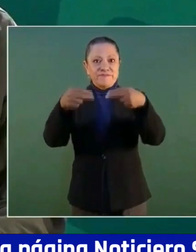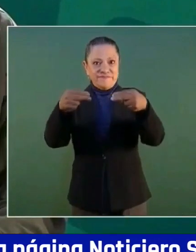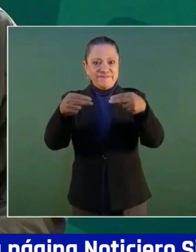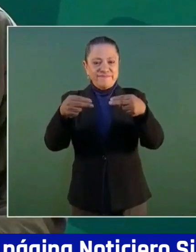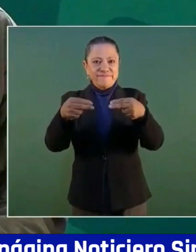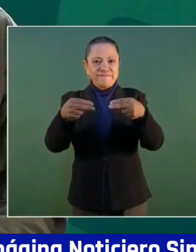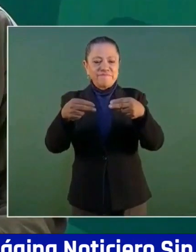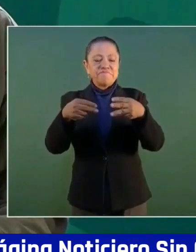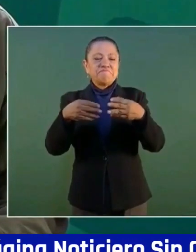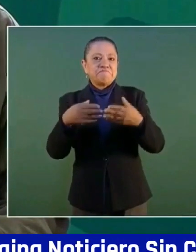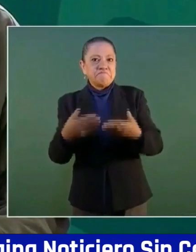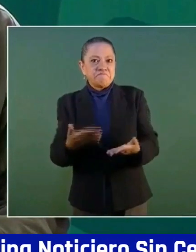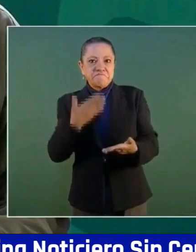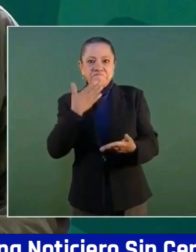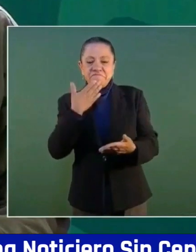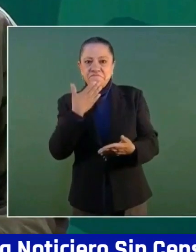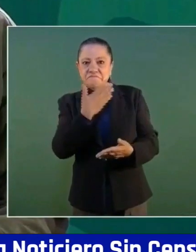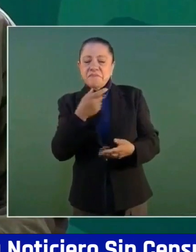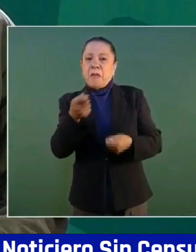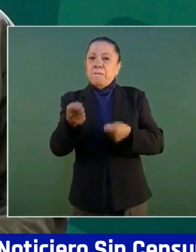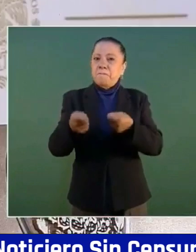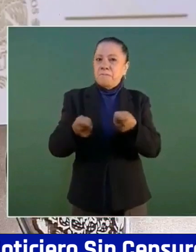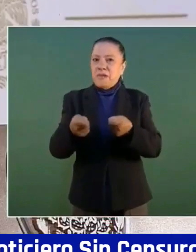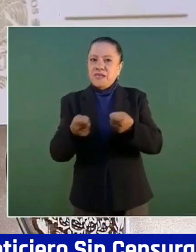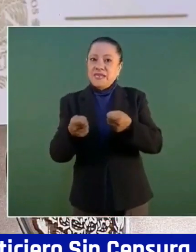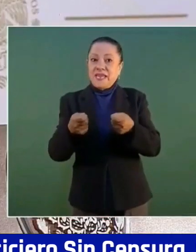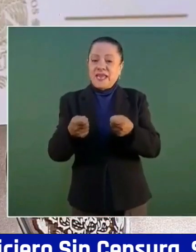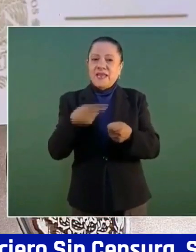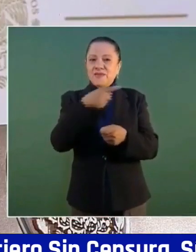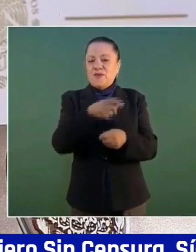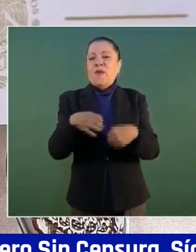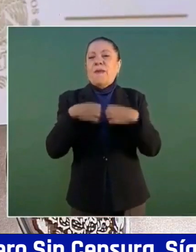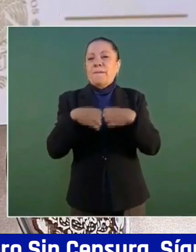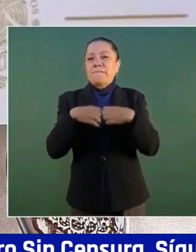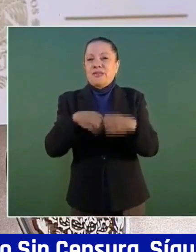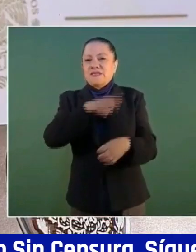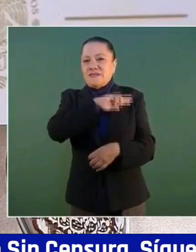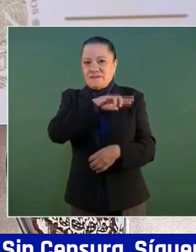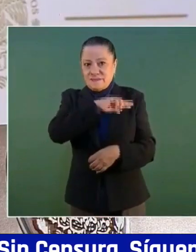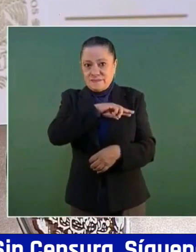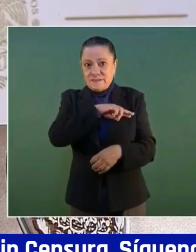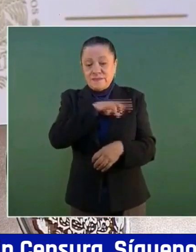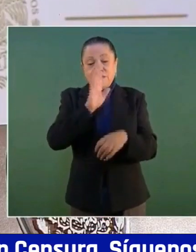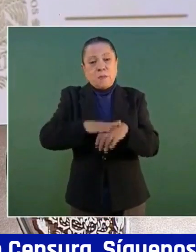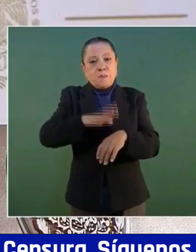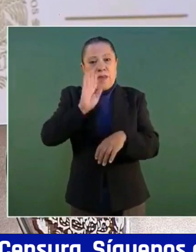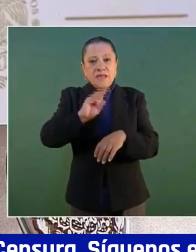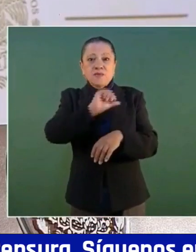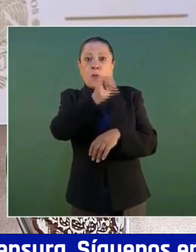manejado por las empresas particulares, sobre todo extranjeras.